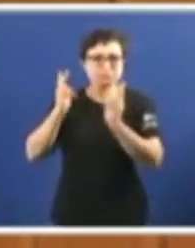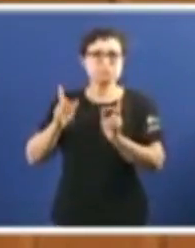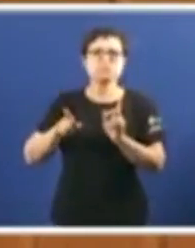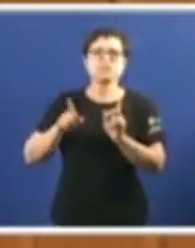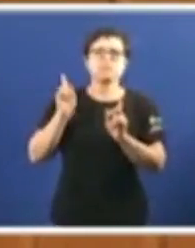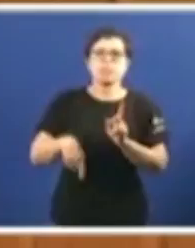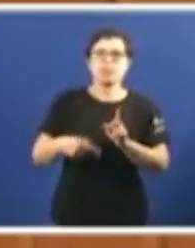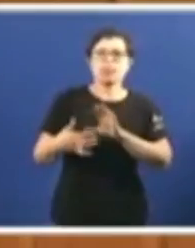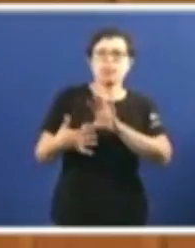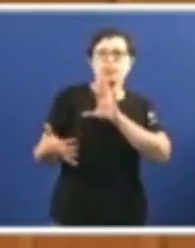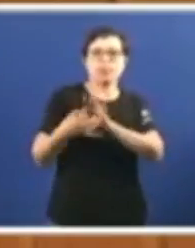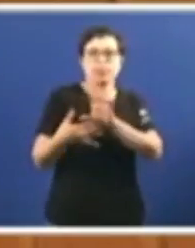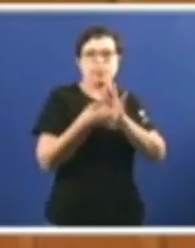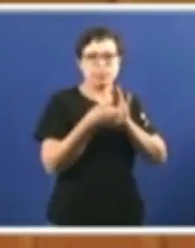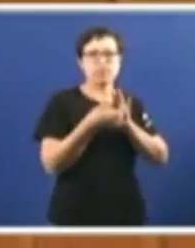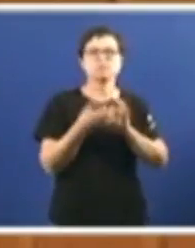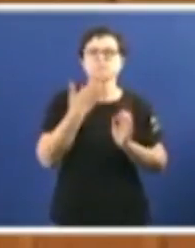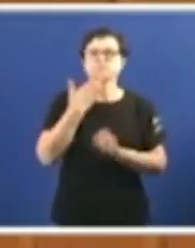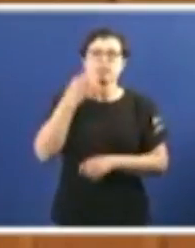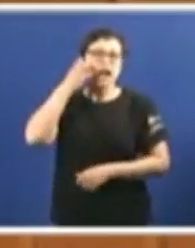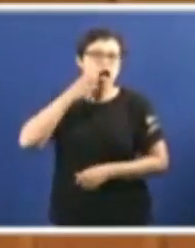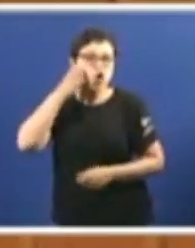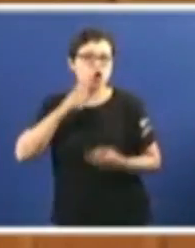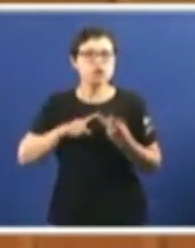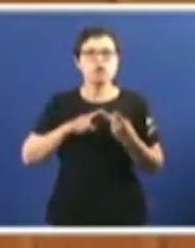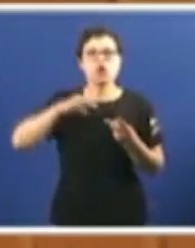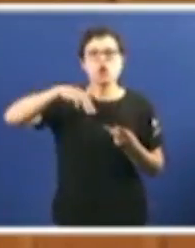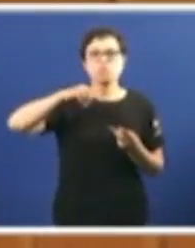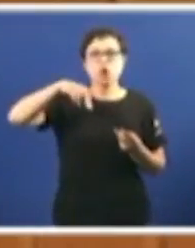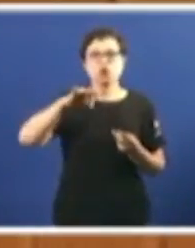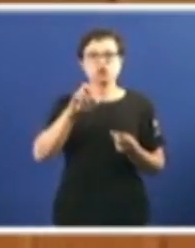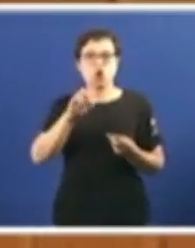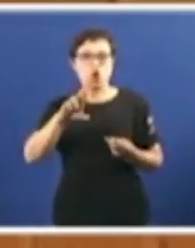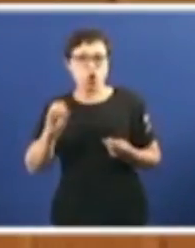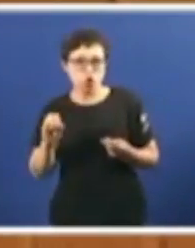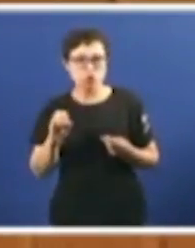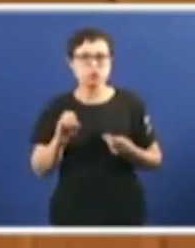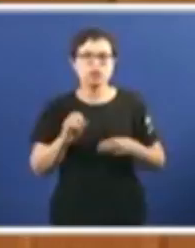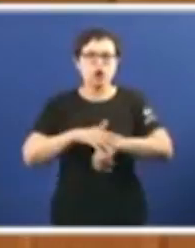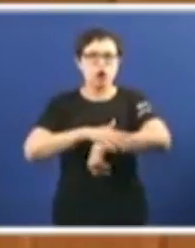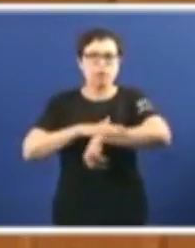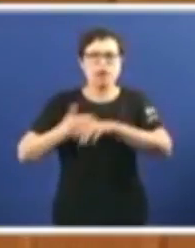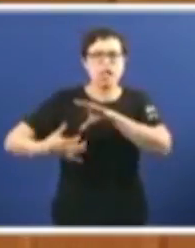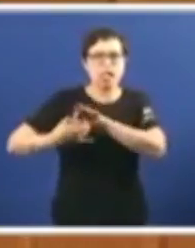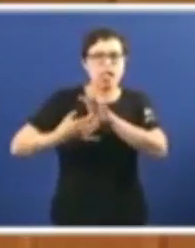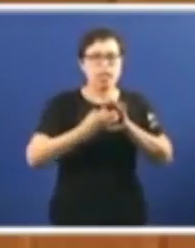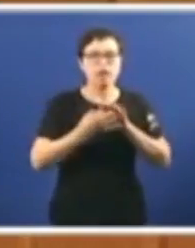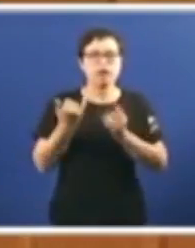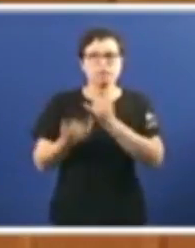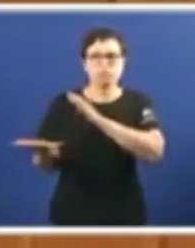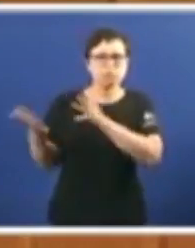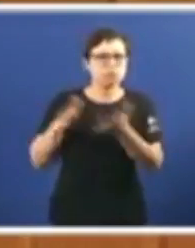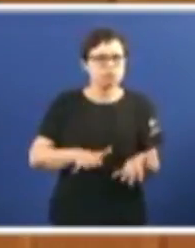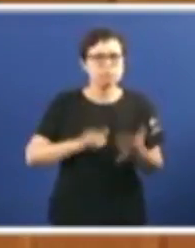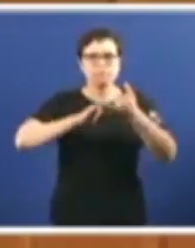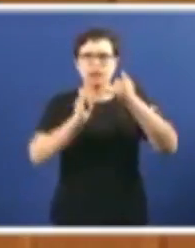por suposto o do señor Mariano Rajoy e o señor Montoro Mas Teixoiras, leváronnos a un escenario de crise que comezou